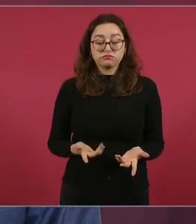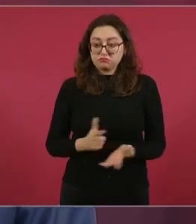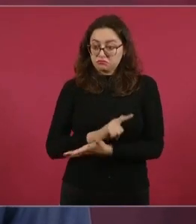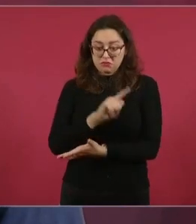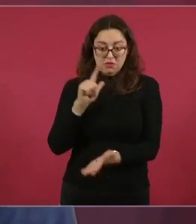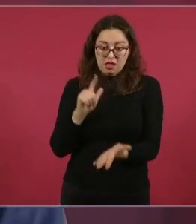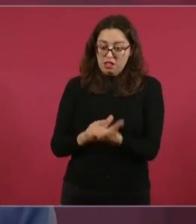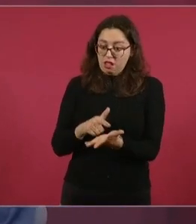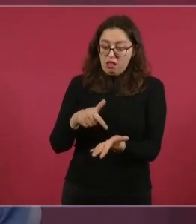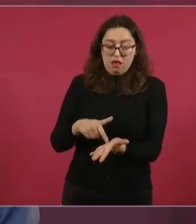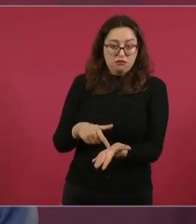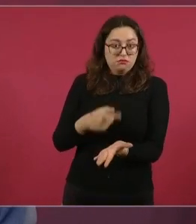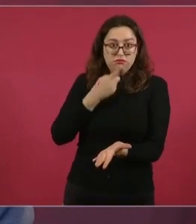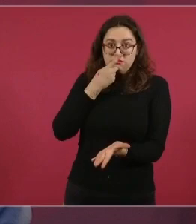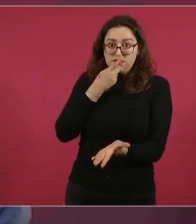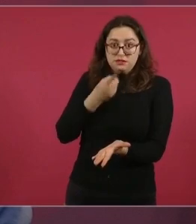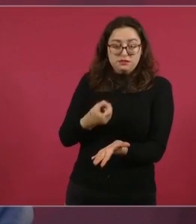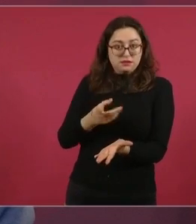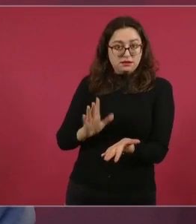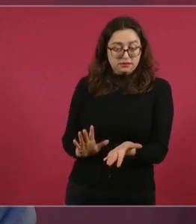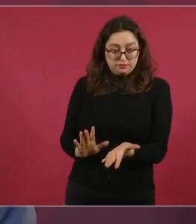que